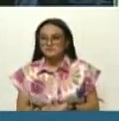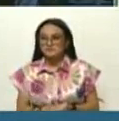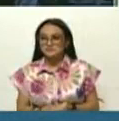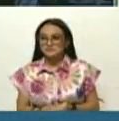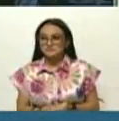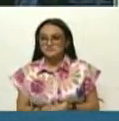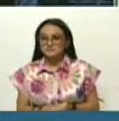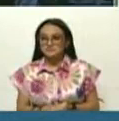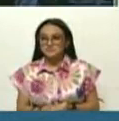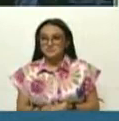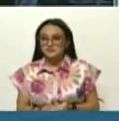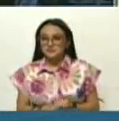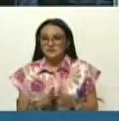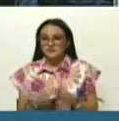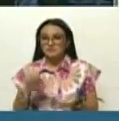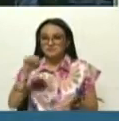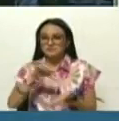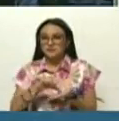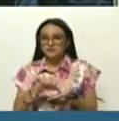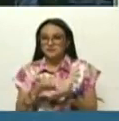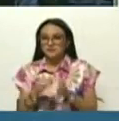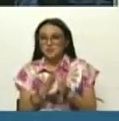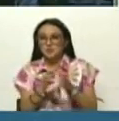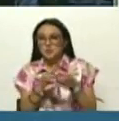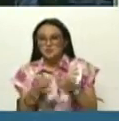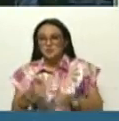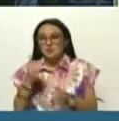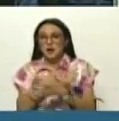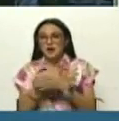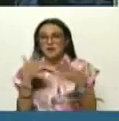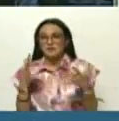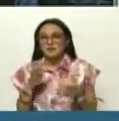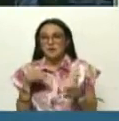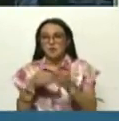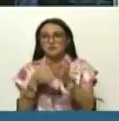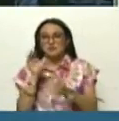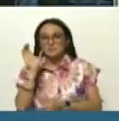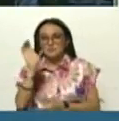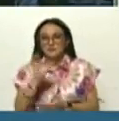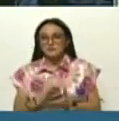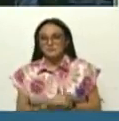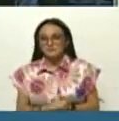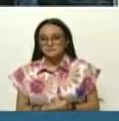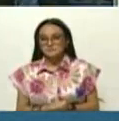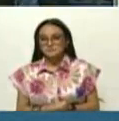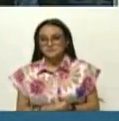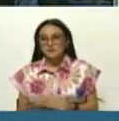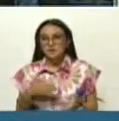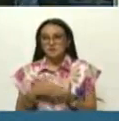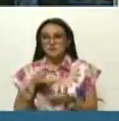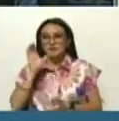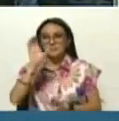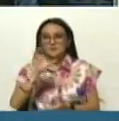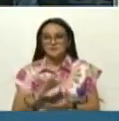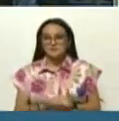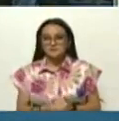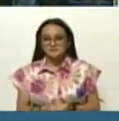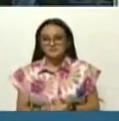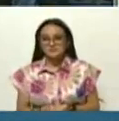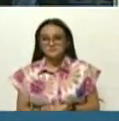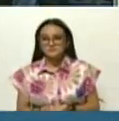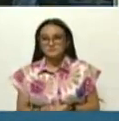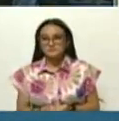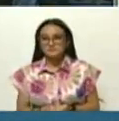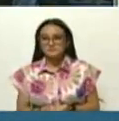de los centros de conspiración más grandes contra nuestra patria. Contra nuestra patria. No estoy